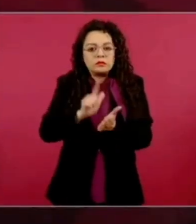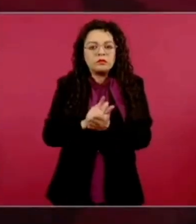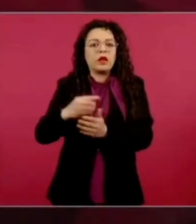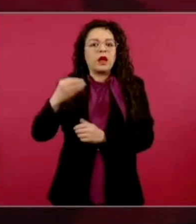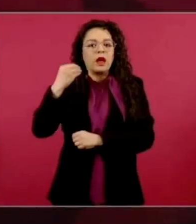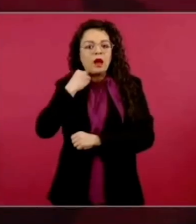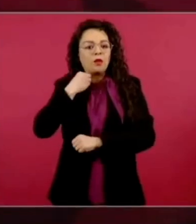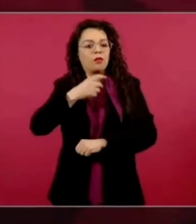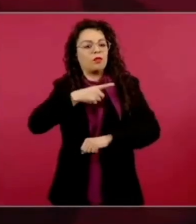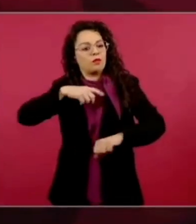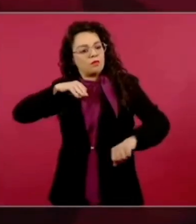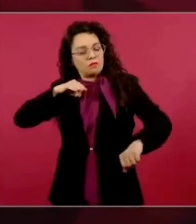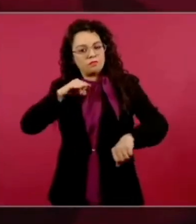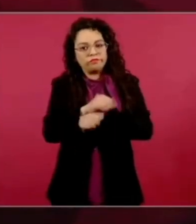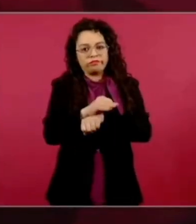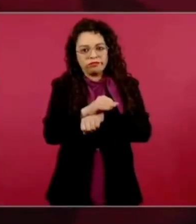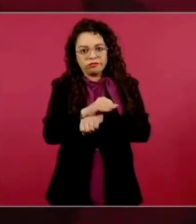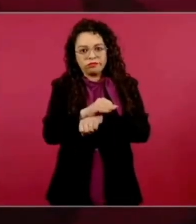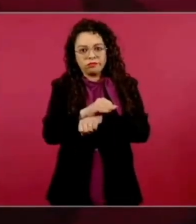Y